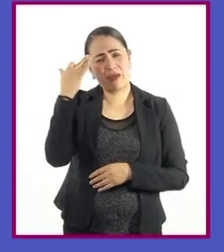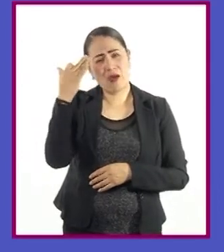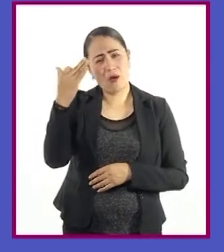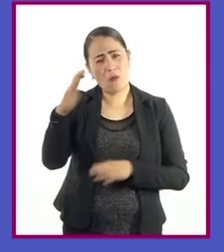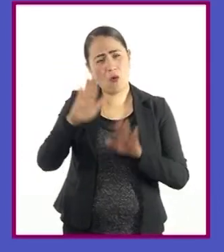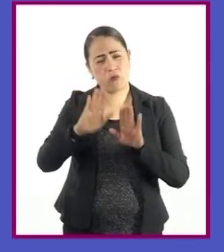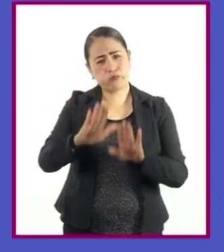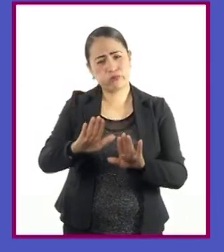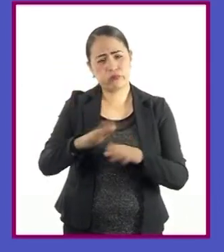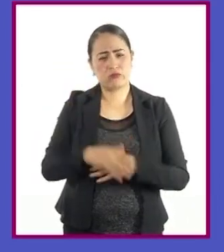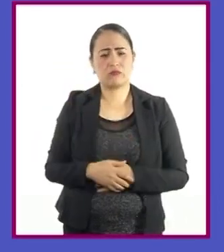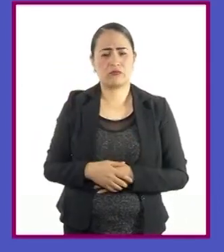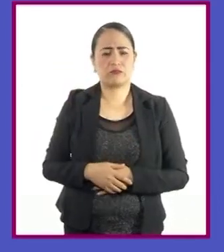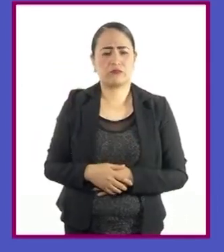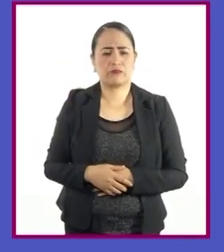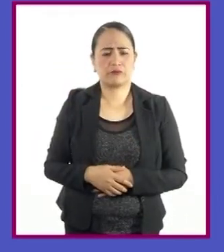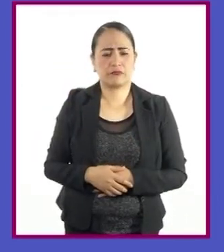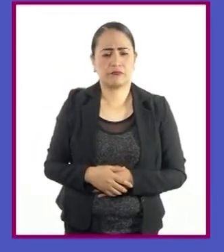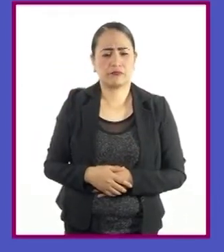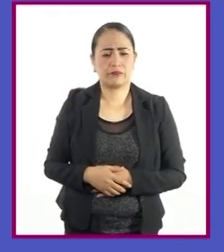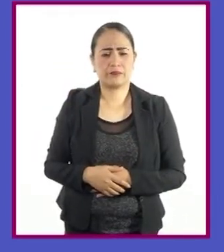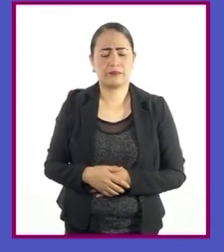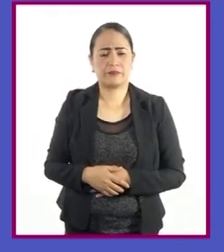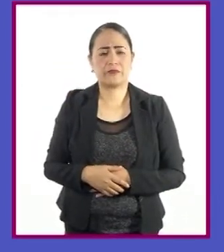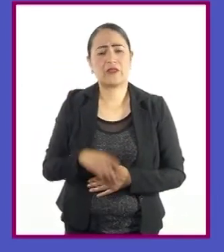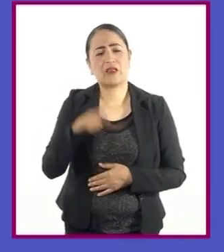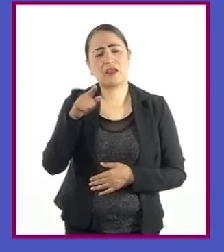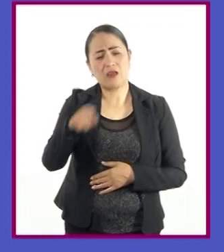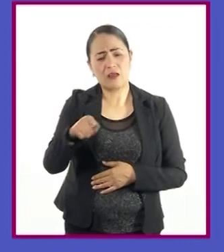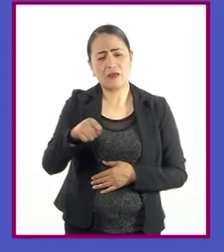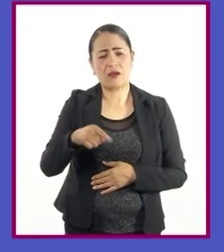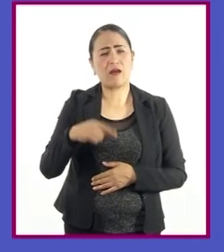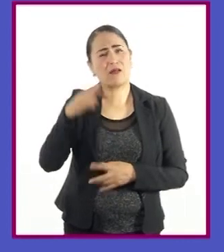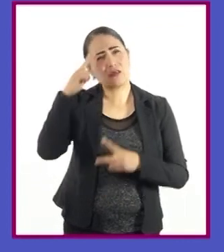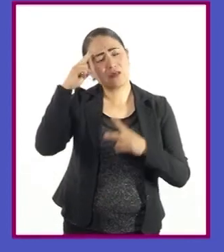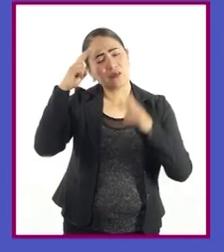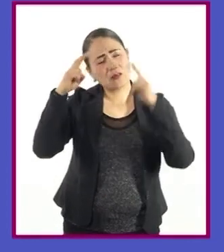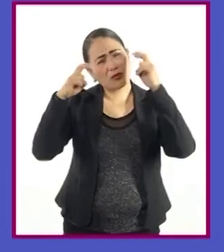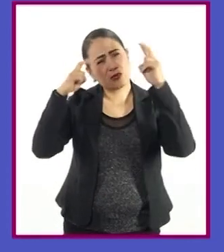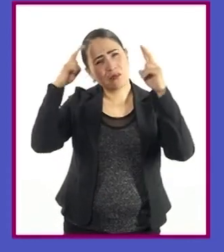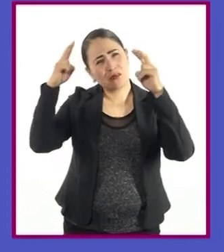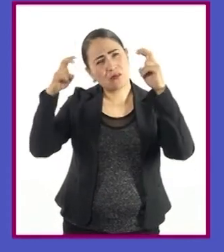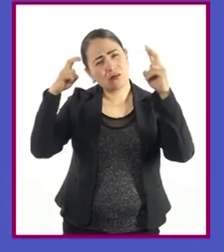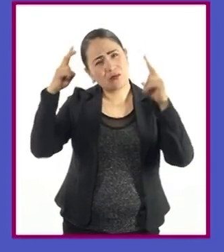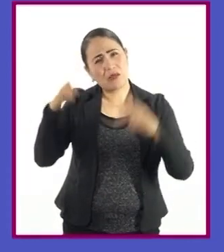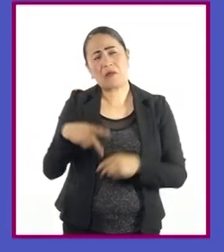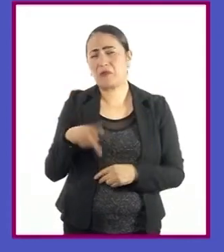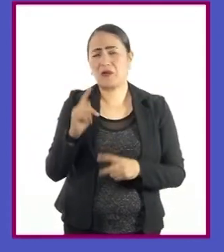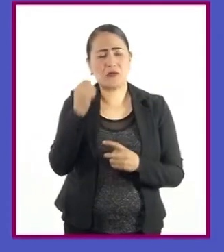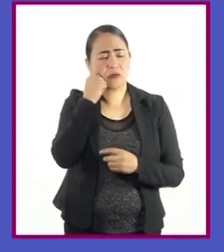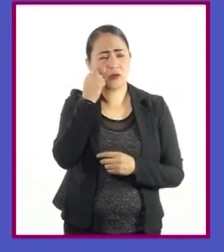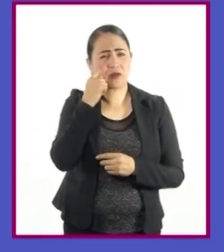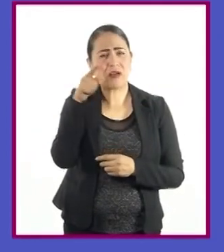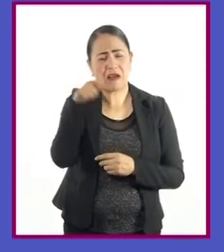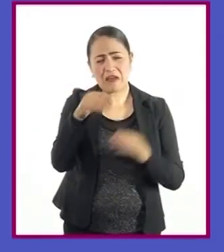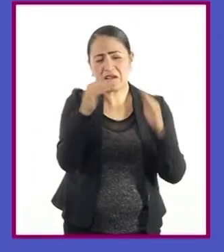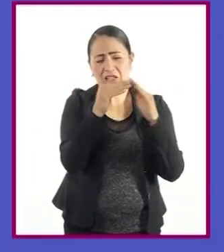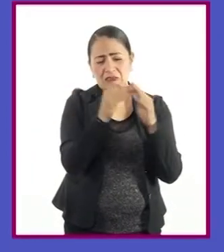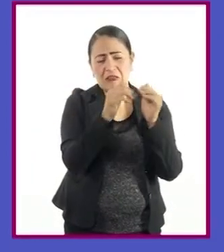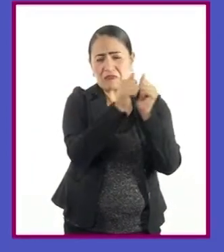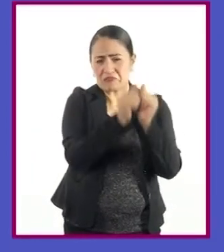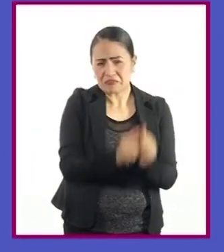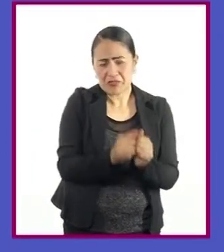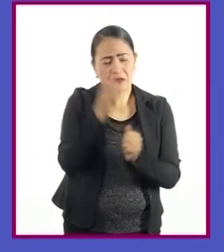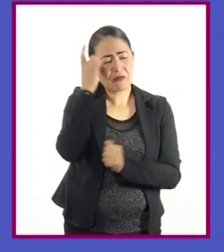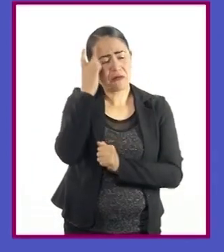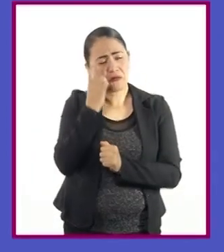había concluido por echar un velo sobre sus antiguos sueños y aún vivía dormida en la casa hostil, sin querer pensar en nada